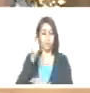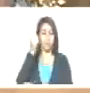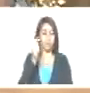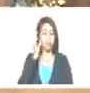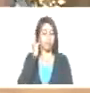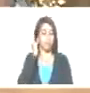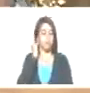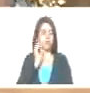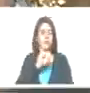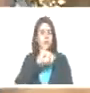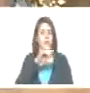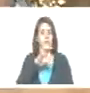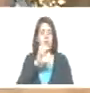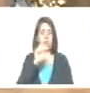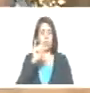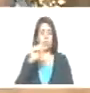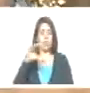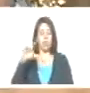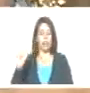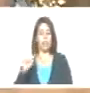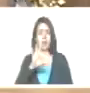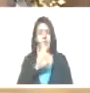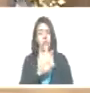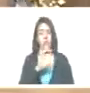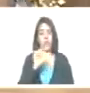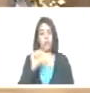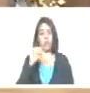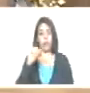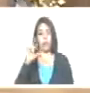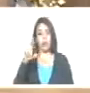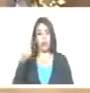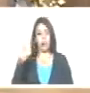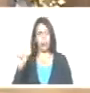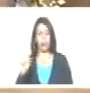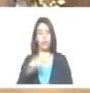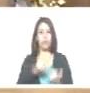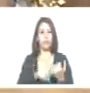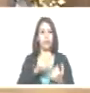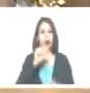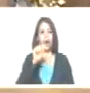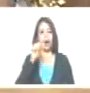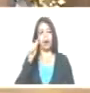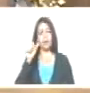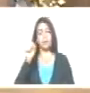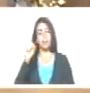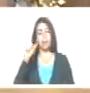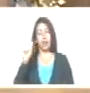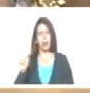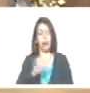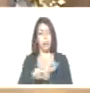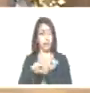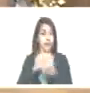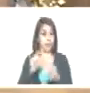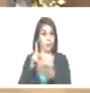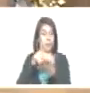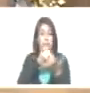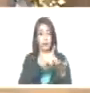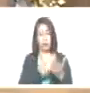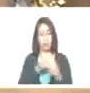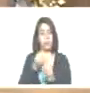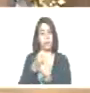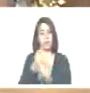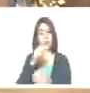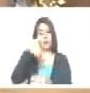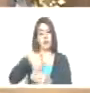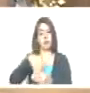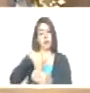Jessica Moreno, Fairuz Araylí y Asia Villegas. Finalizadas las intervenciones y sometido a